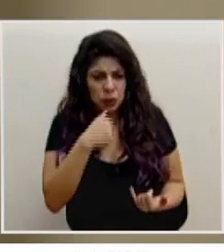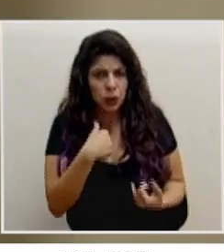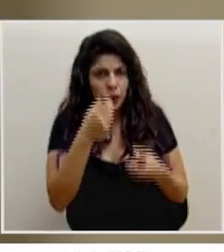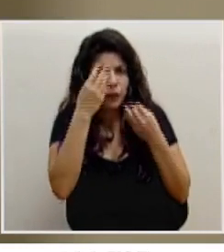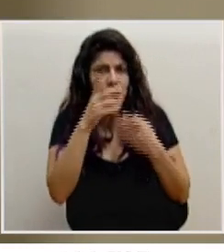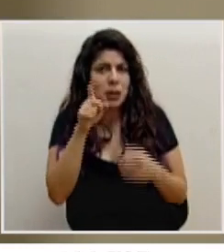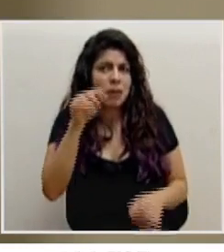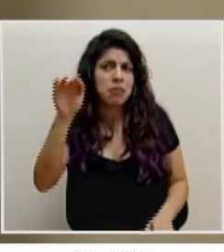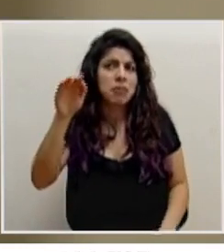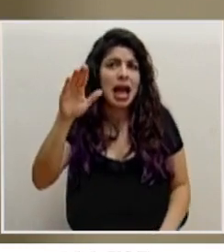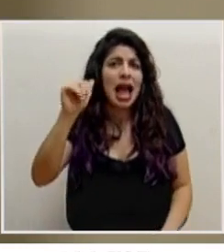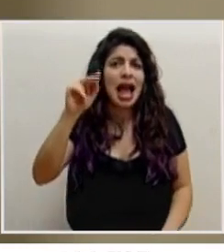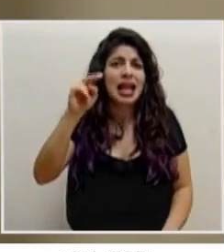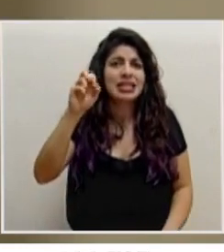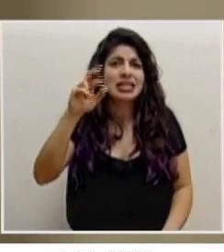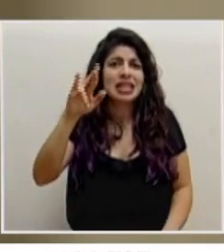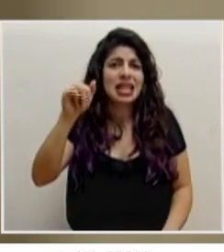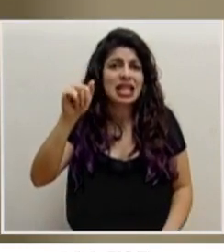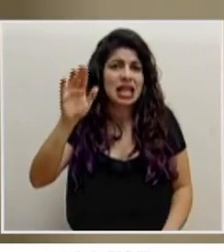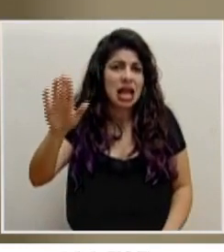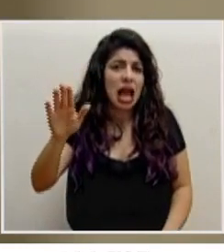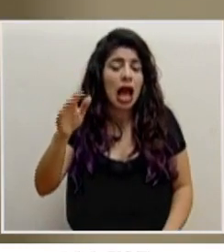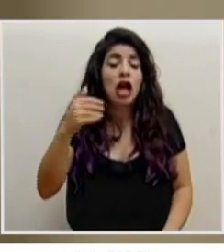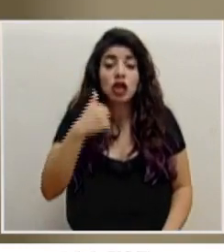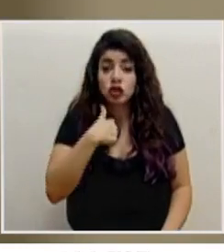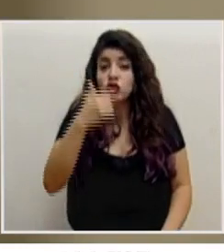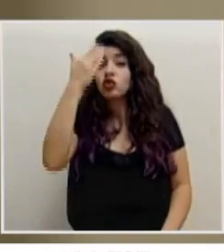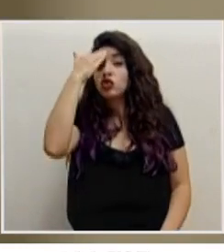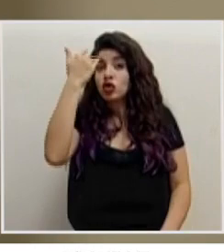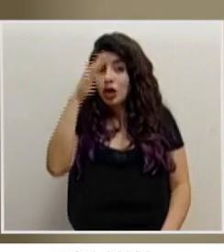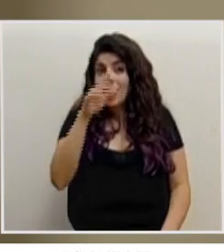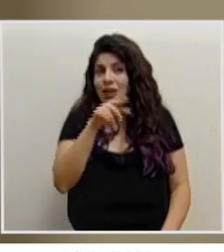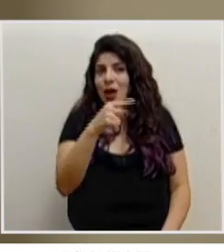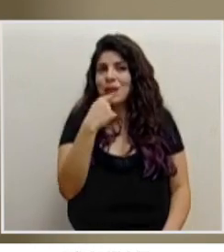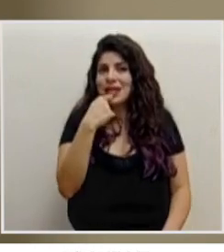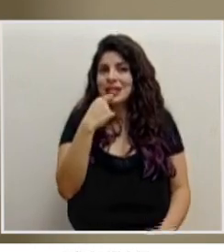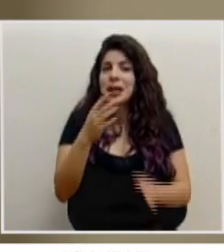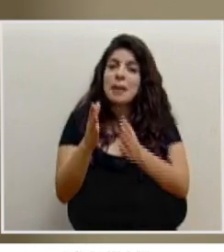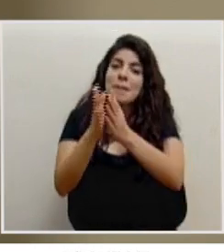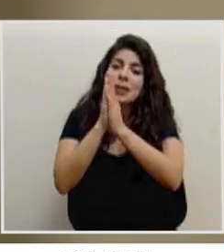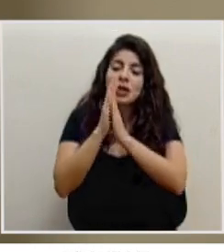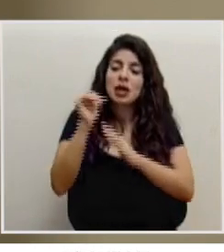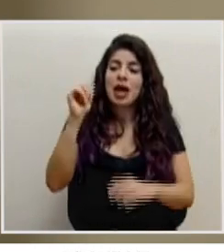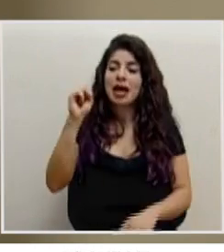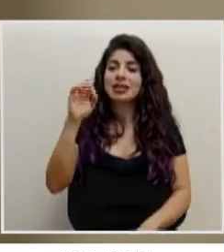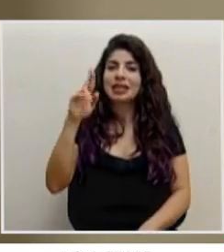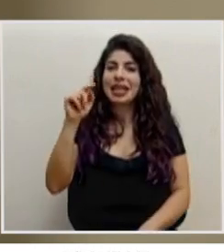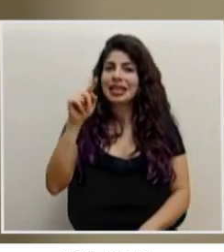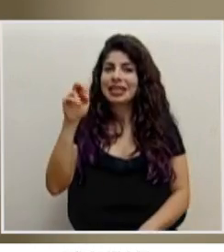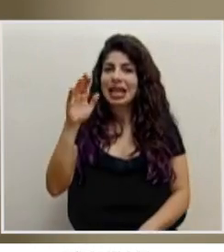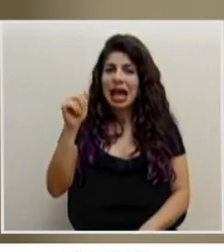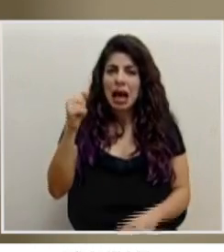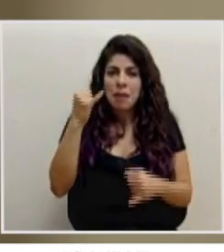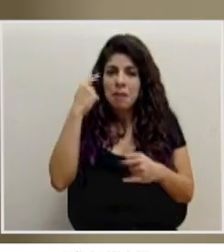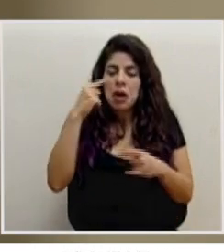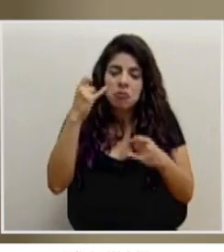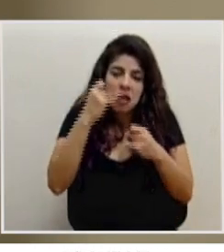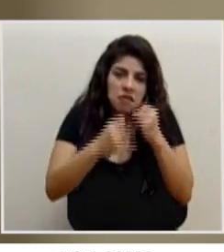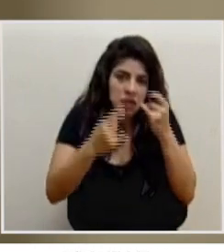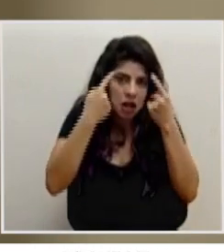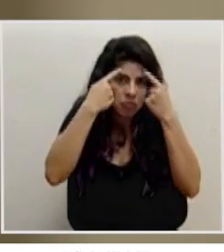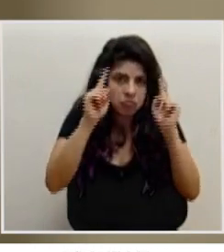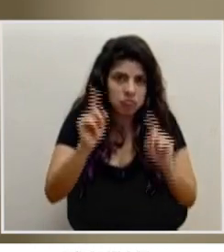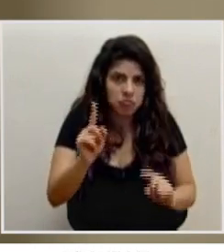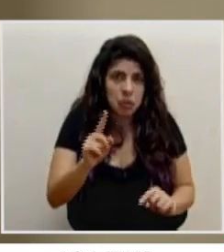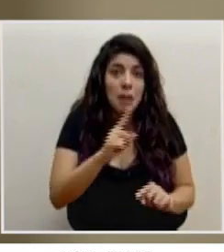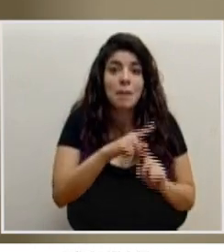hablar con Cancillería de todo el reporte completo. Sí, claro que estaba enterado de eso que usted me dice, que pedimos vacuna de AstraZeneca, pero bueno, al final no se logró. Pero